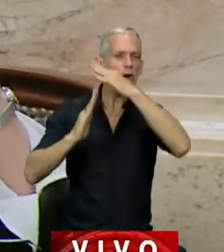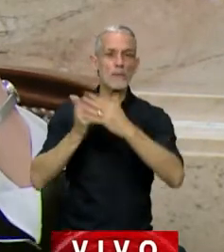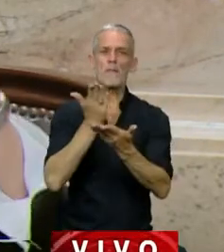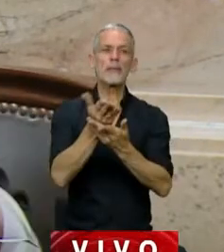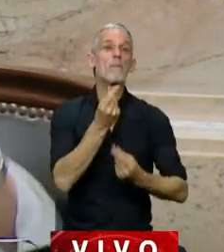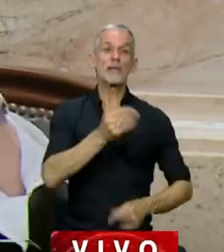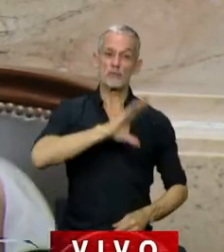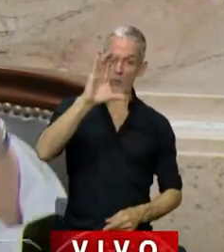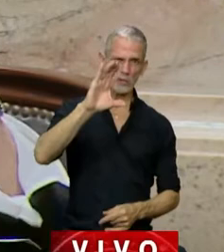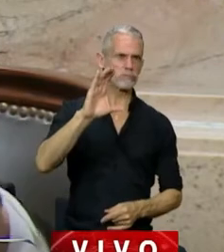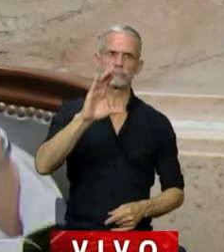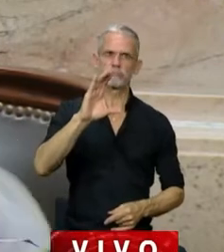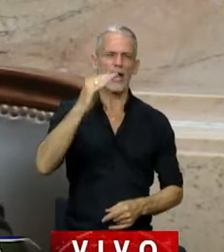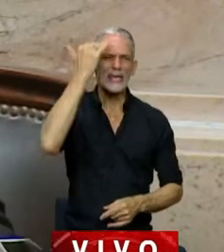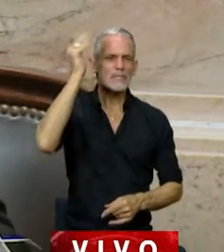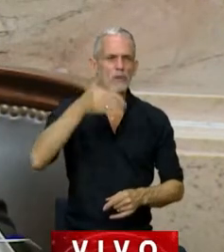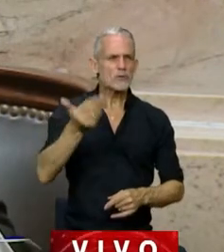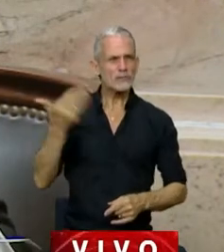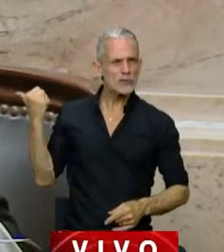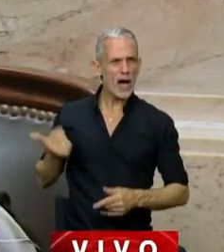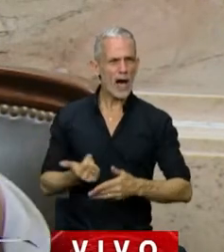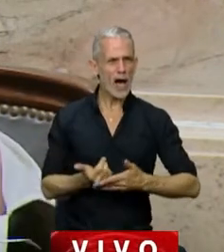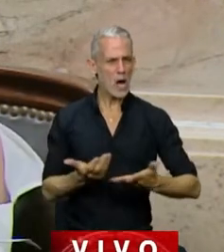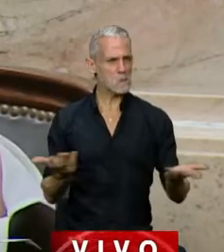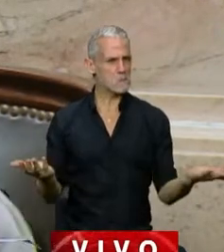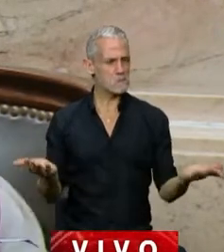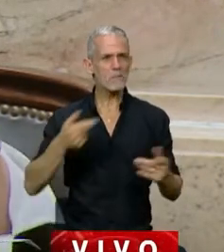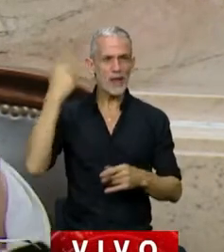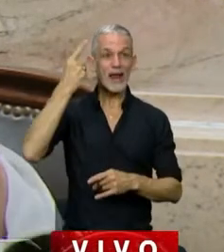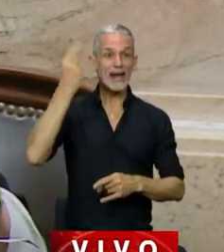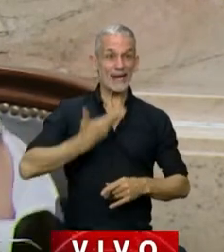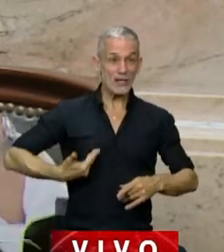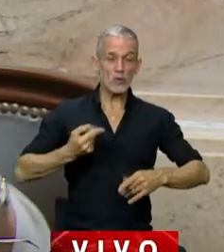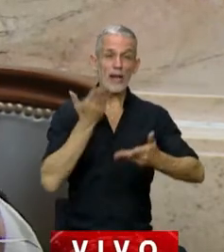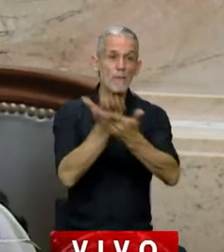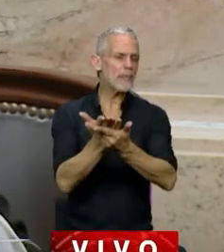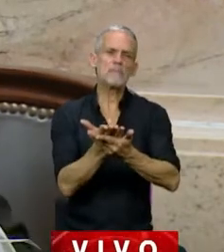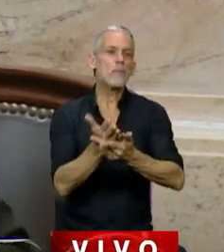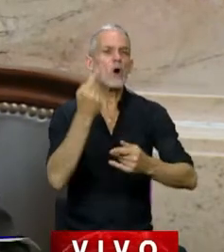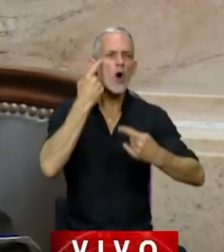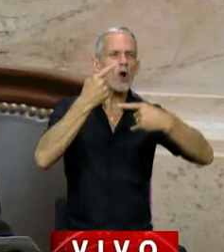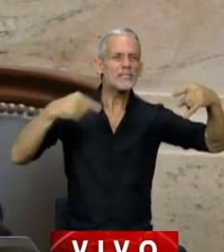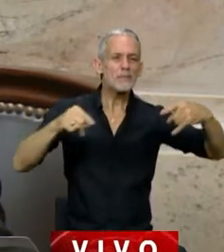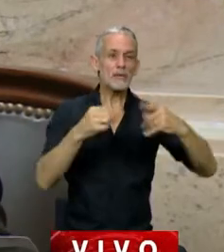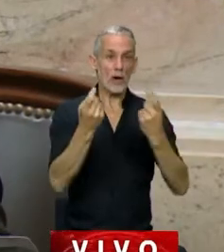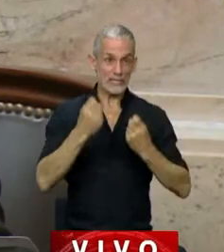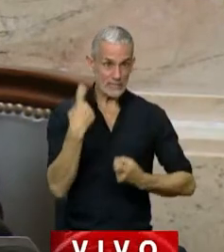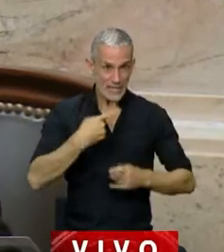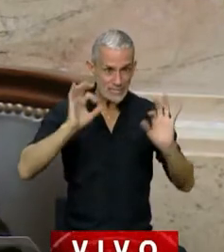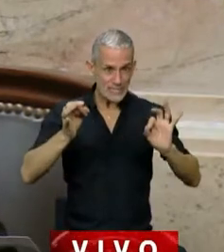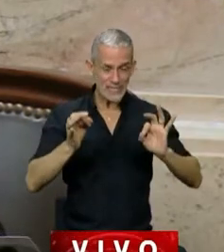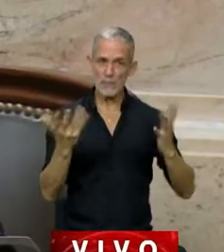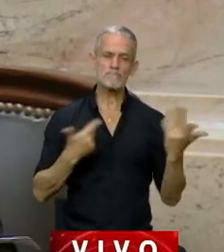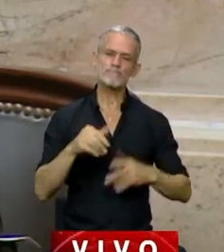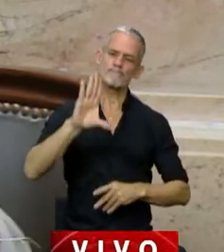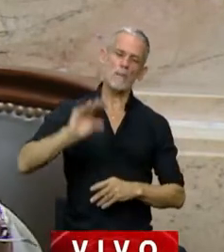presupuesto y se le da una quita del 15% a lo que los rectores habían pedido en conocimiento de sus necesidades.